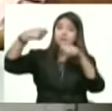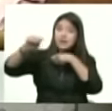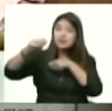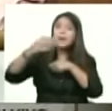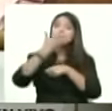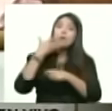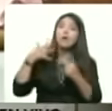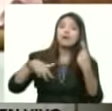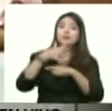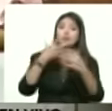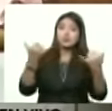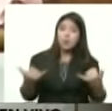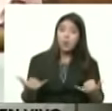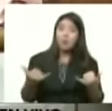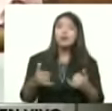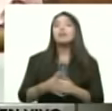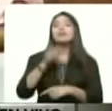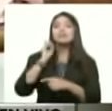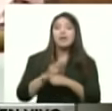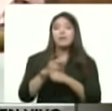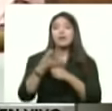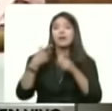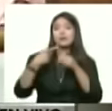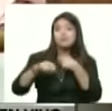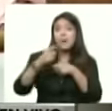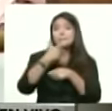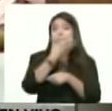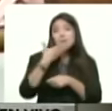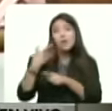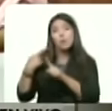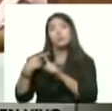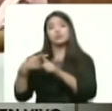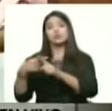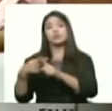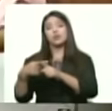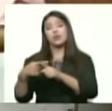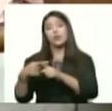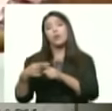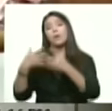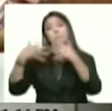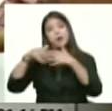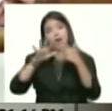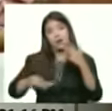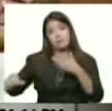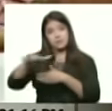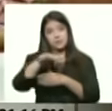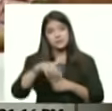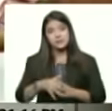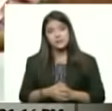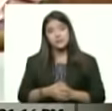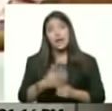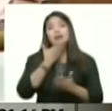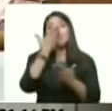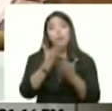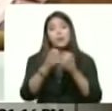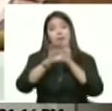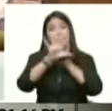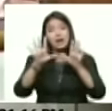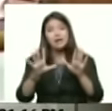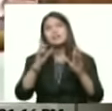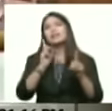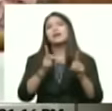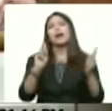la situación actual. Debe mantenerse el tipo de cambio más favorable para el sector, ¿no? La propuesta en concreta es pasar